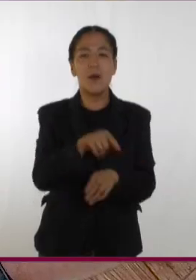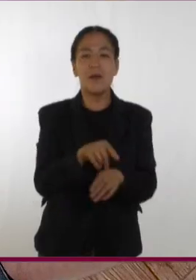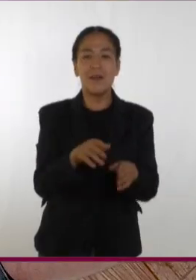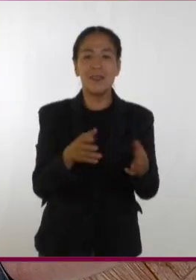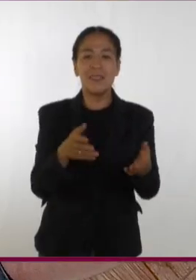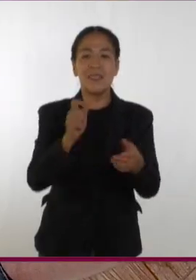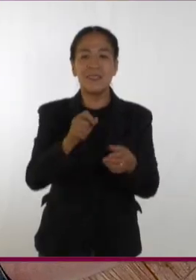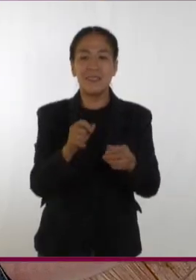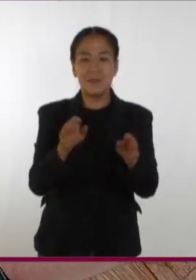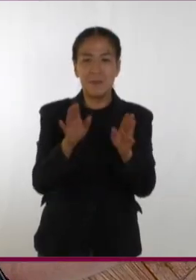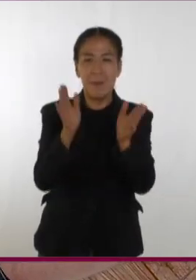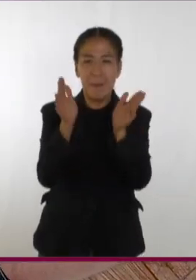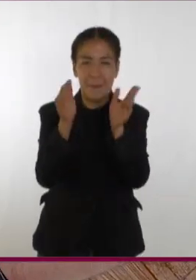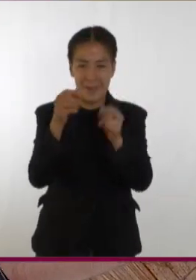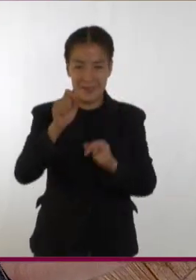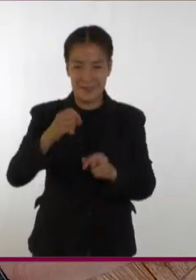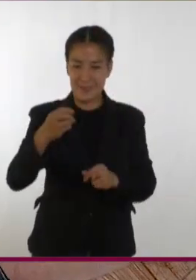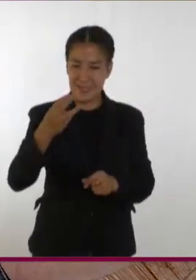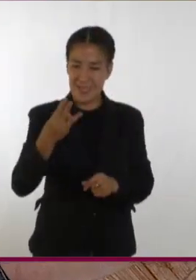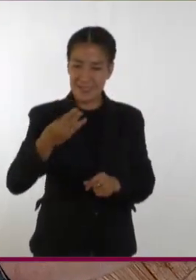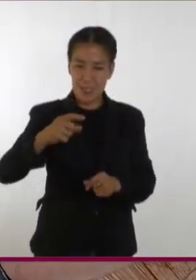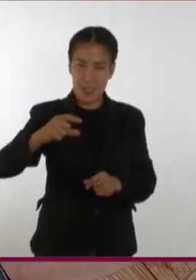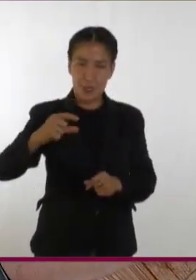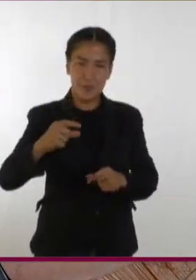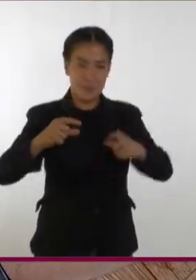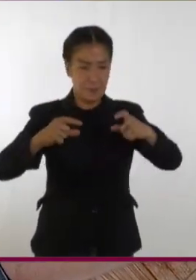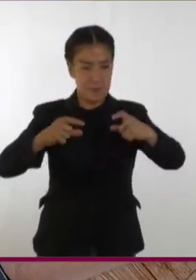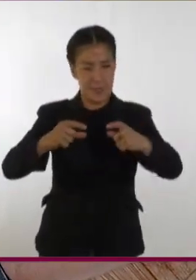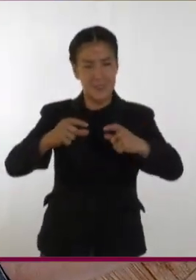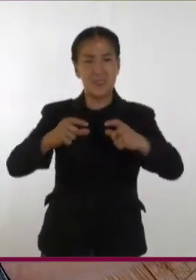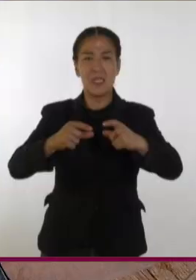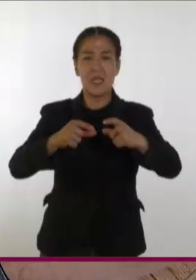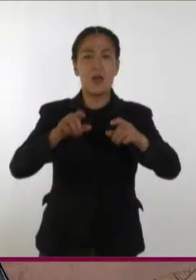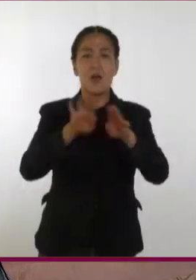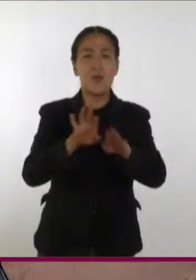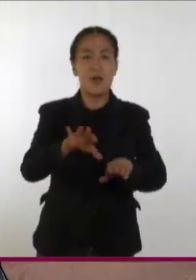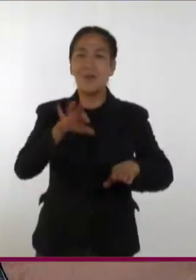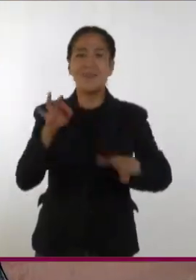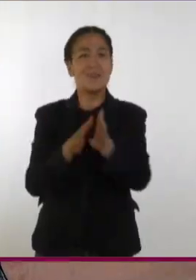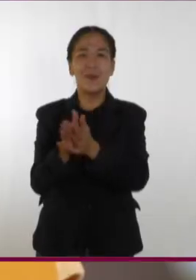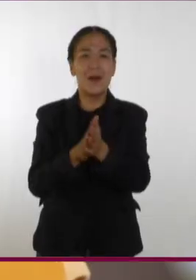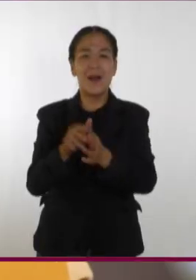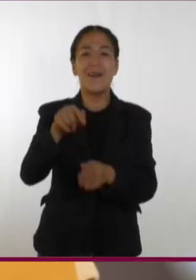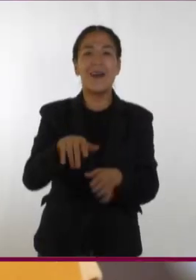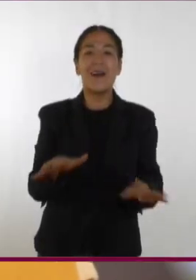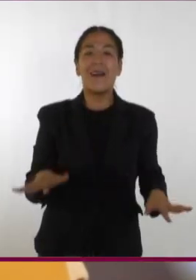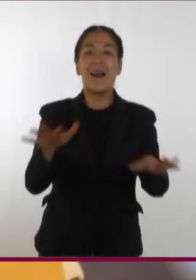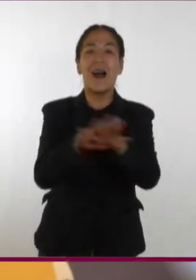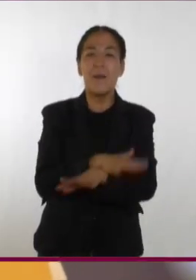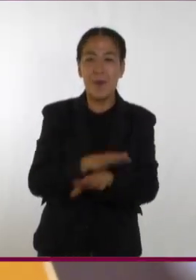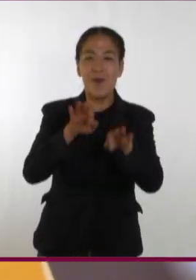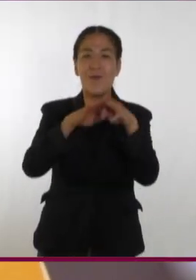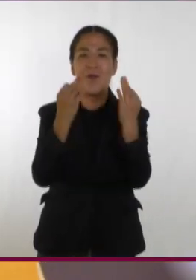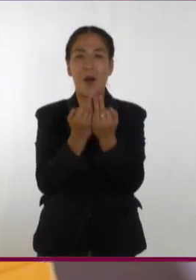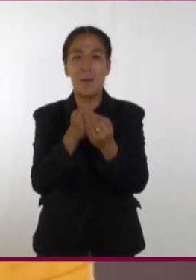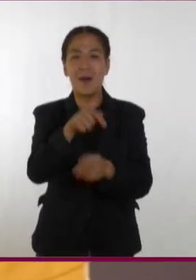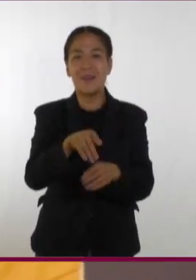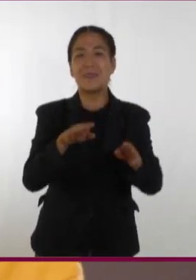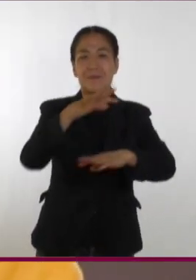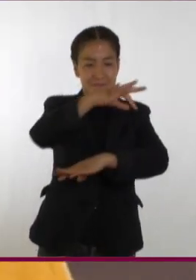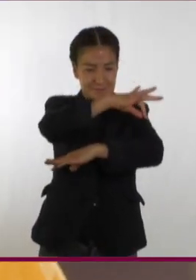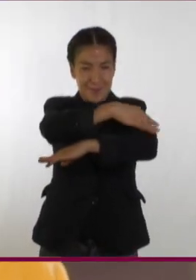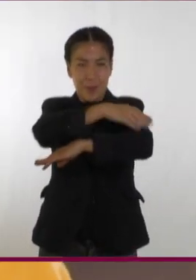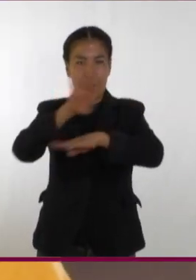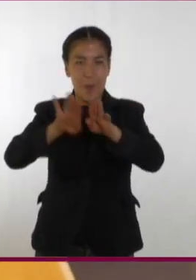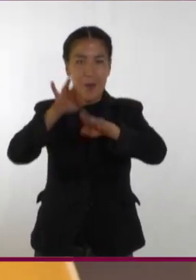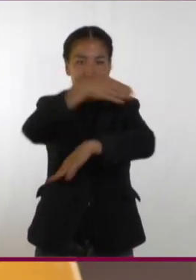la columna 3 es mucho más estrecha que las otras. Por lo tanto, no es que saquemos un cuadrito extra de chocolate, sino que es un cambio